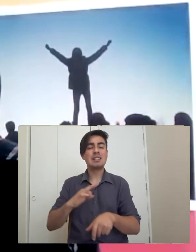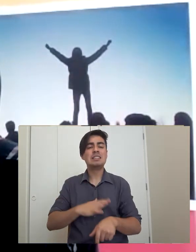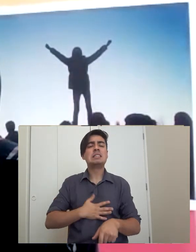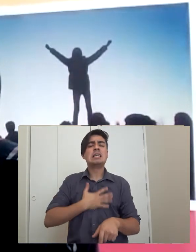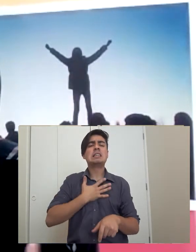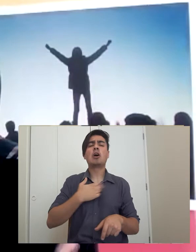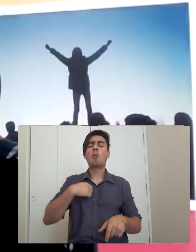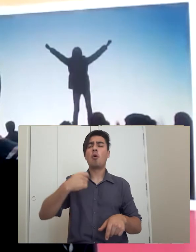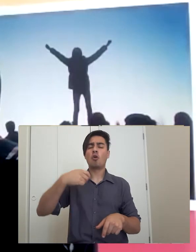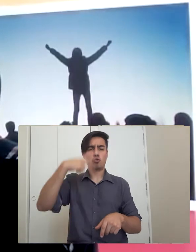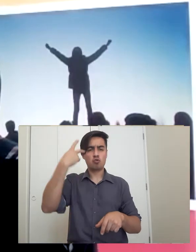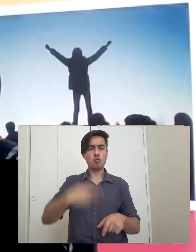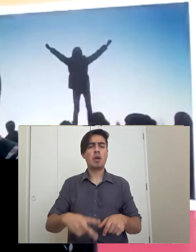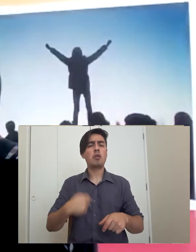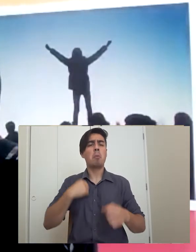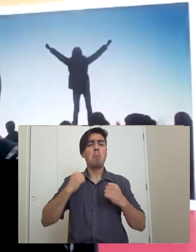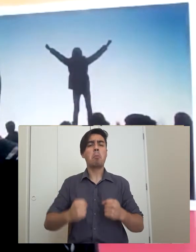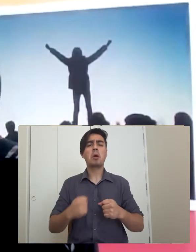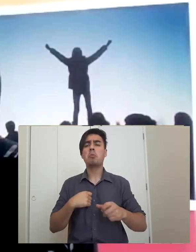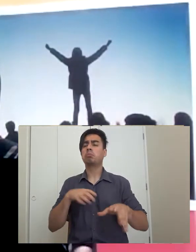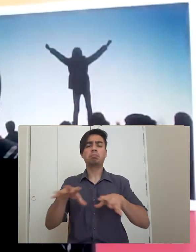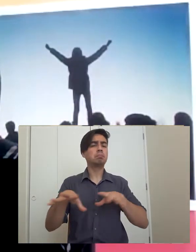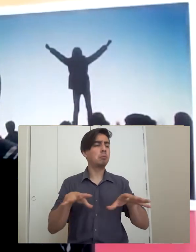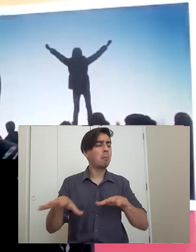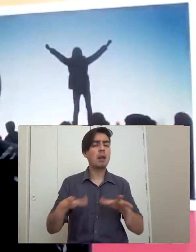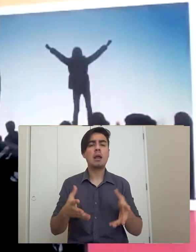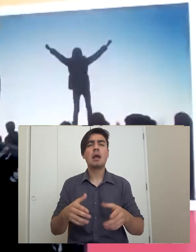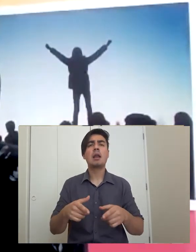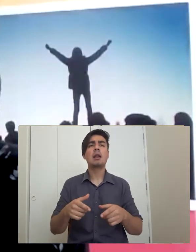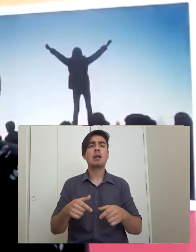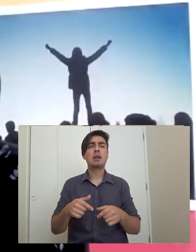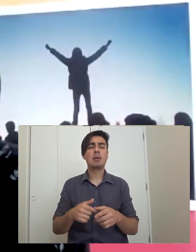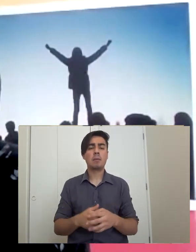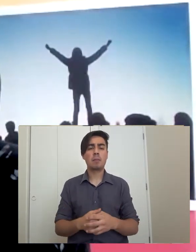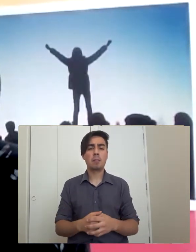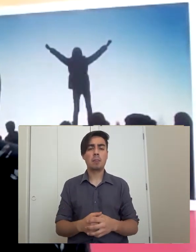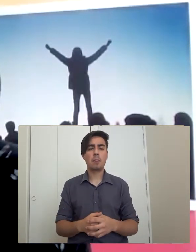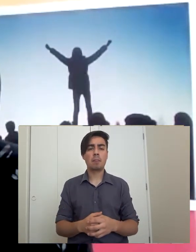y que puedan manejar y tener este sentido